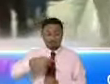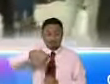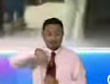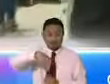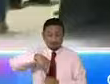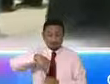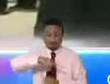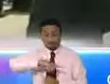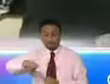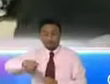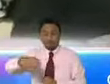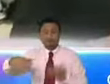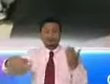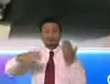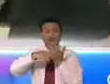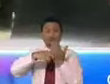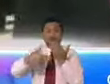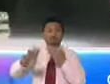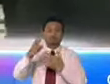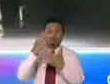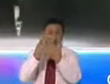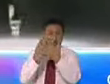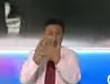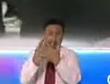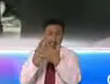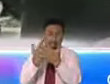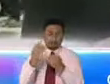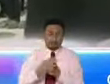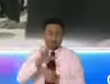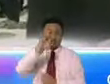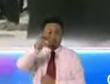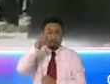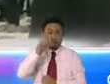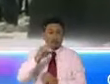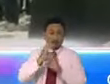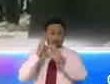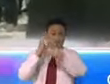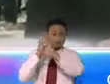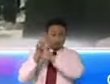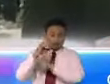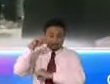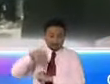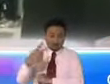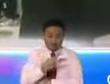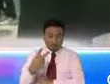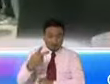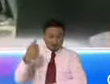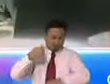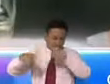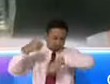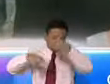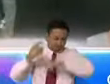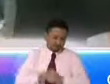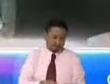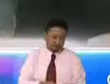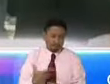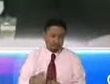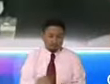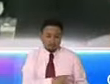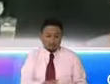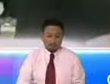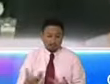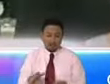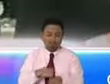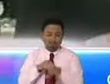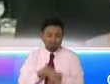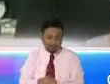y el terminal Carcelén, y esperamos despachar en 8 mil frecuencias que saldrán desde estas dos terminales. El plan ha contemplado